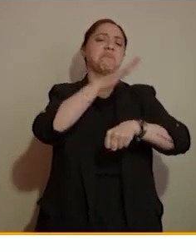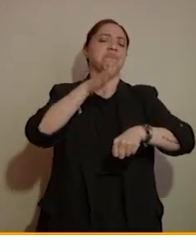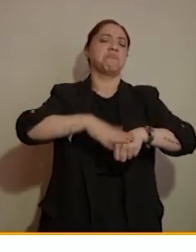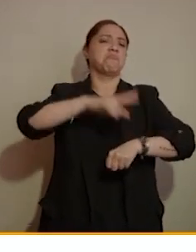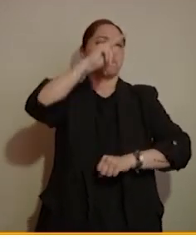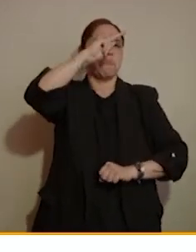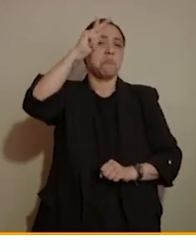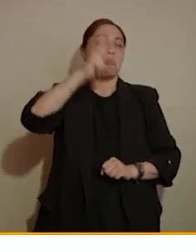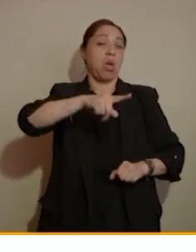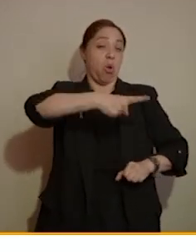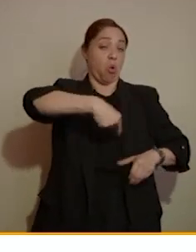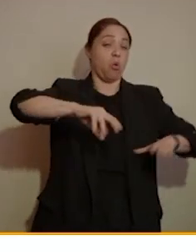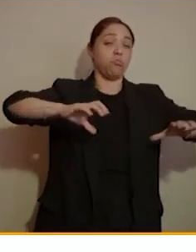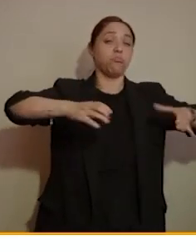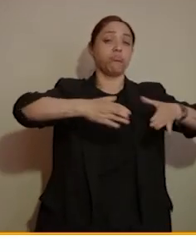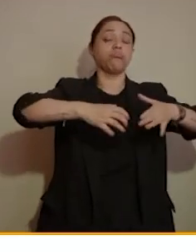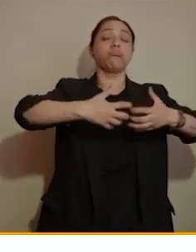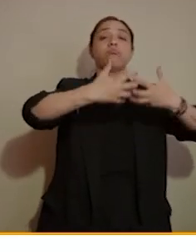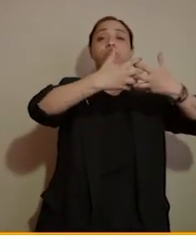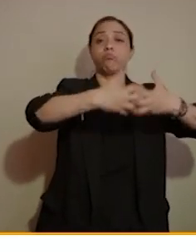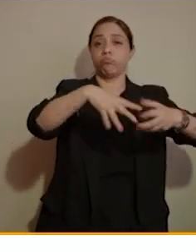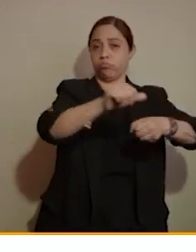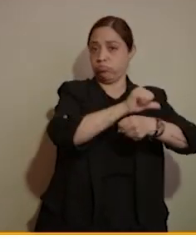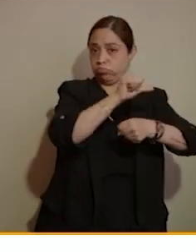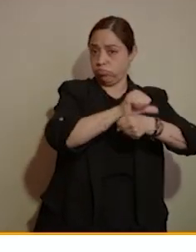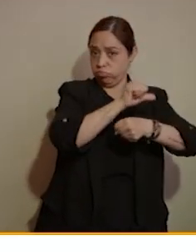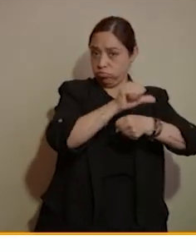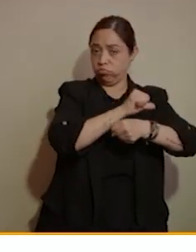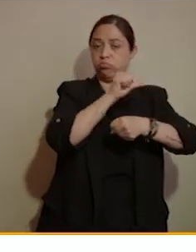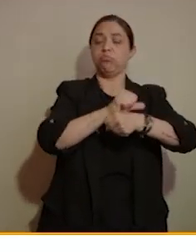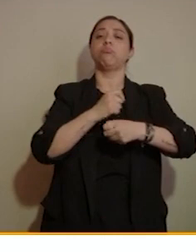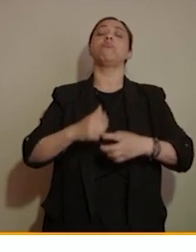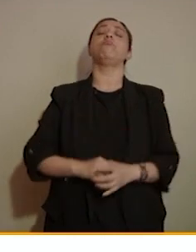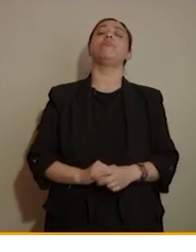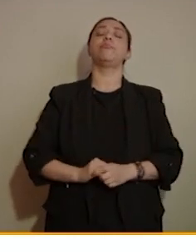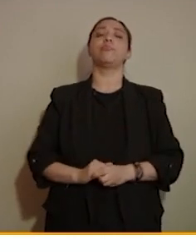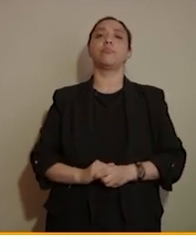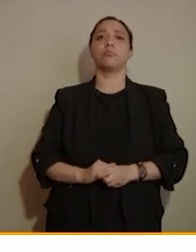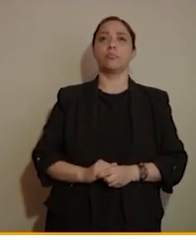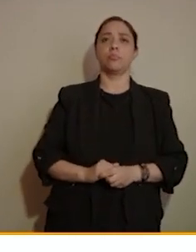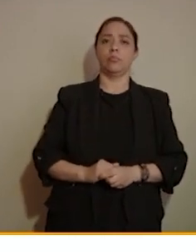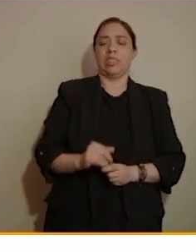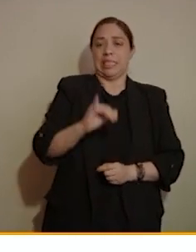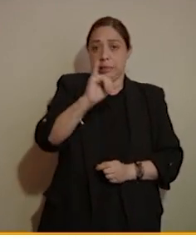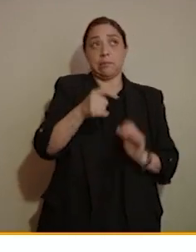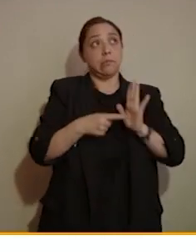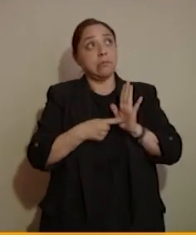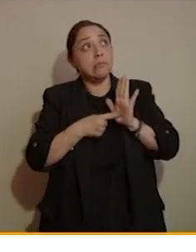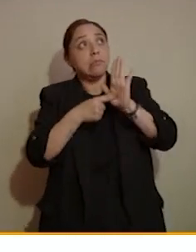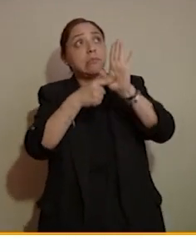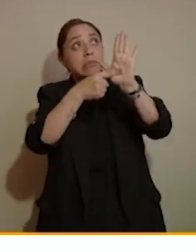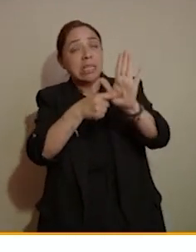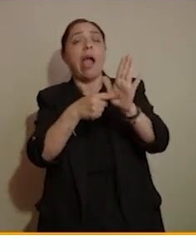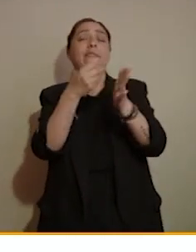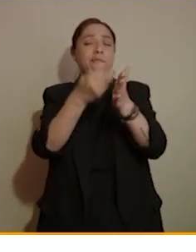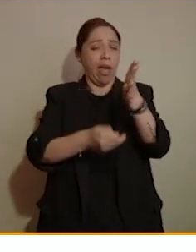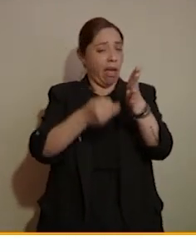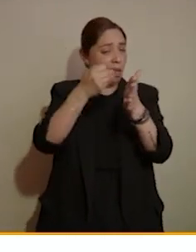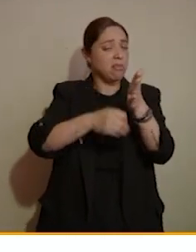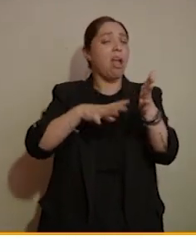Entonces, a pesar de esos resultados que digo que son, sí, muestran un cierto atraso,